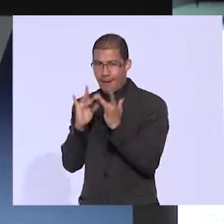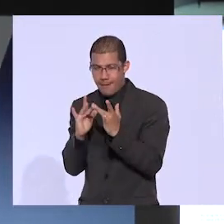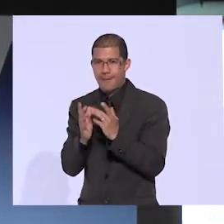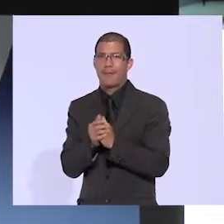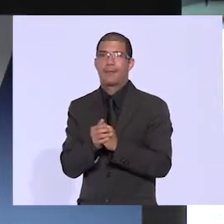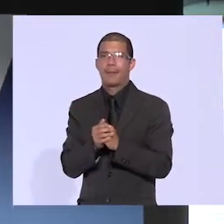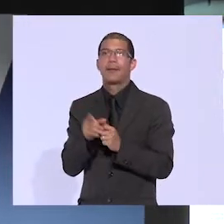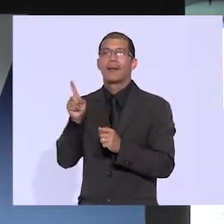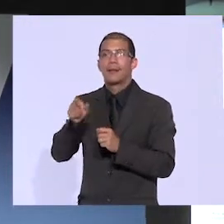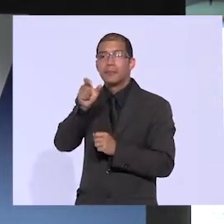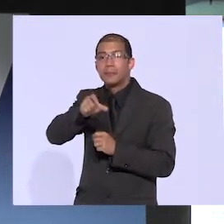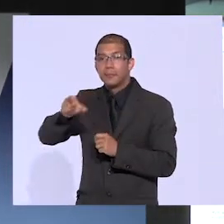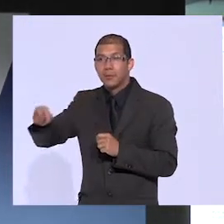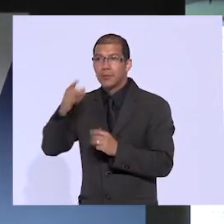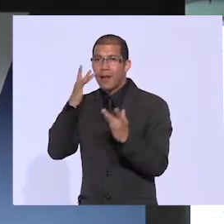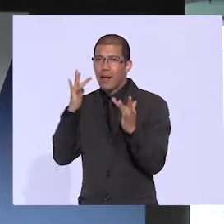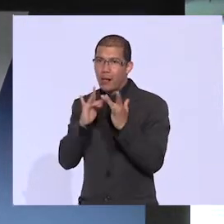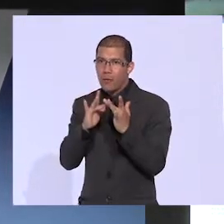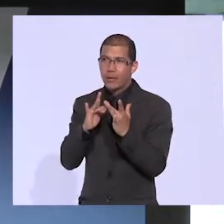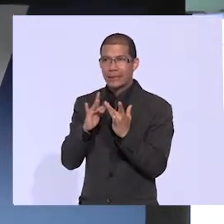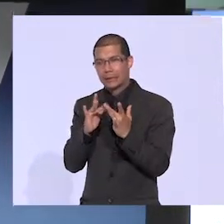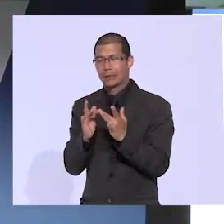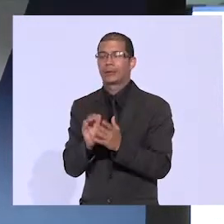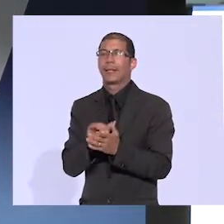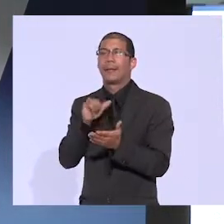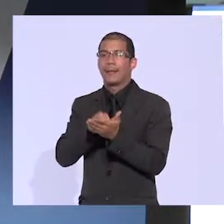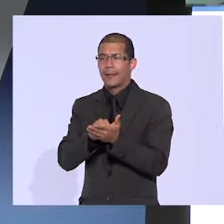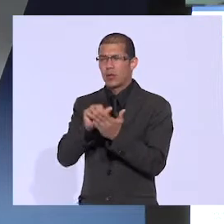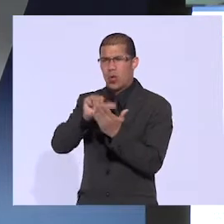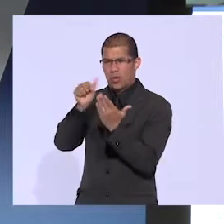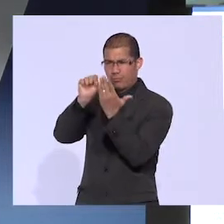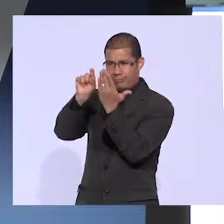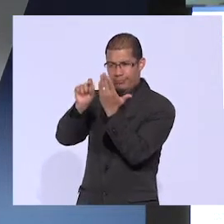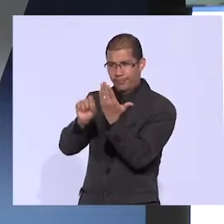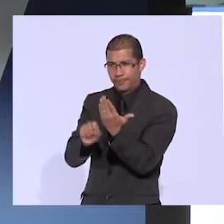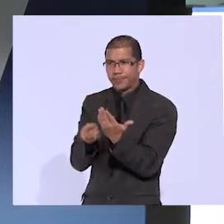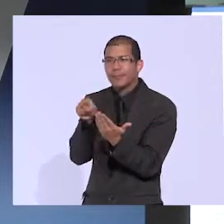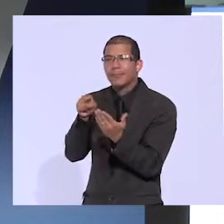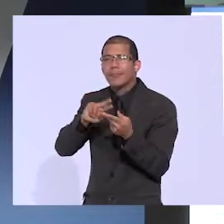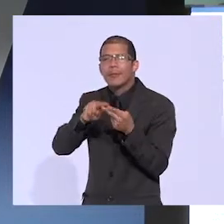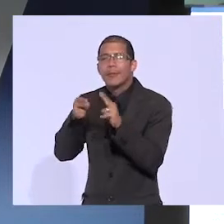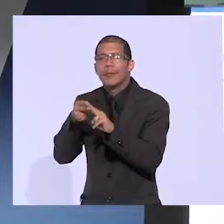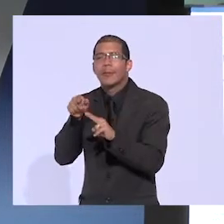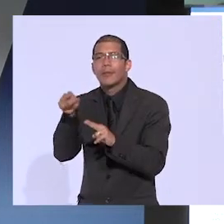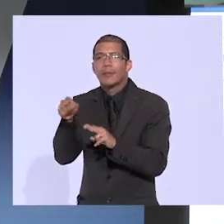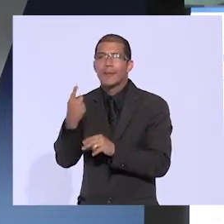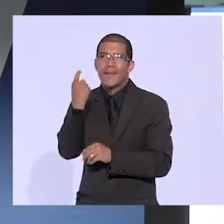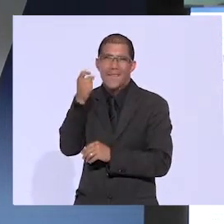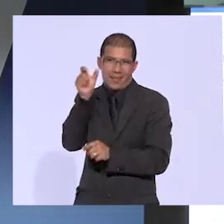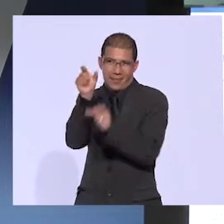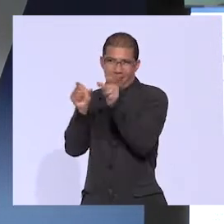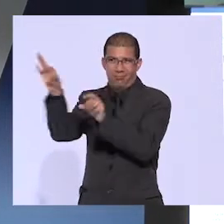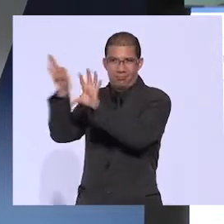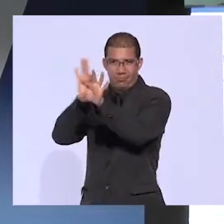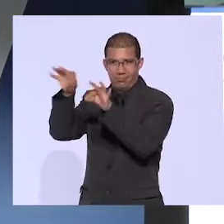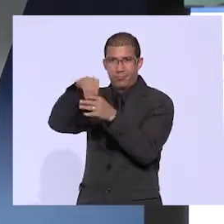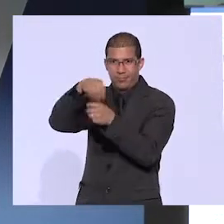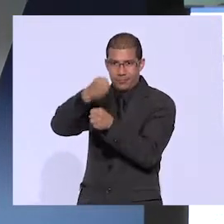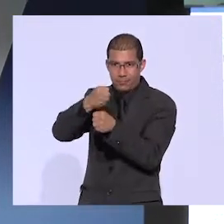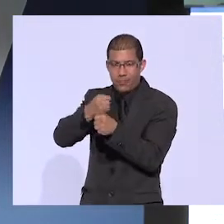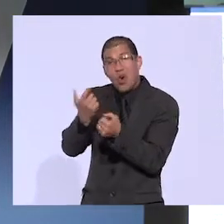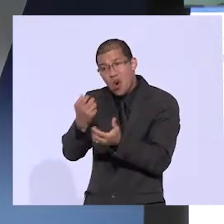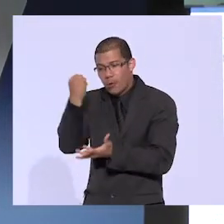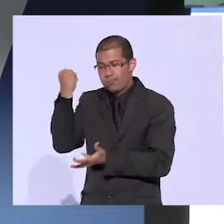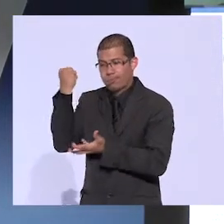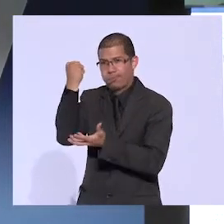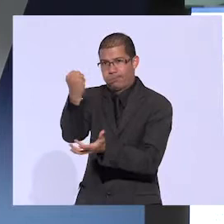apoyo inadecuado o escasamente, es decir, otra serie de preguntas que están relacionadas con la falta de personal o la falta de recursos